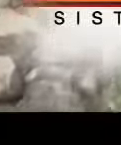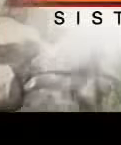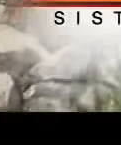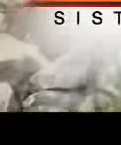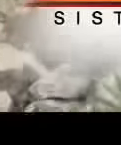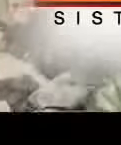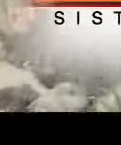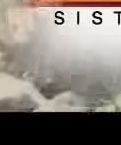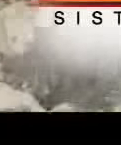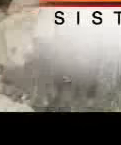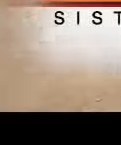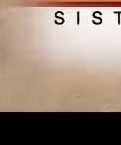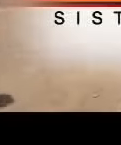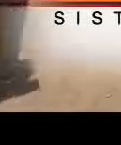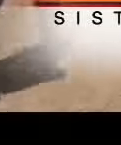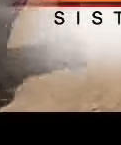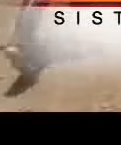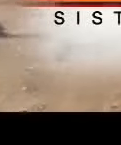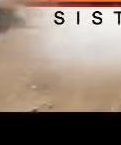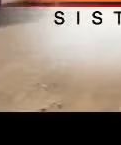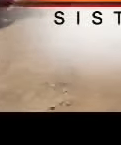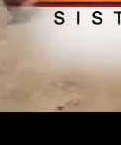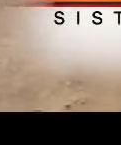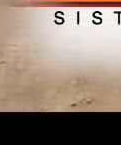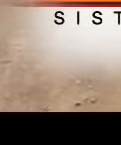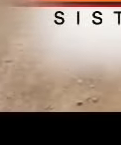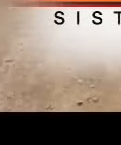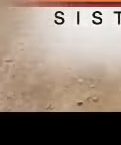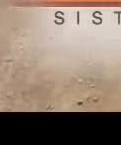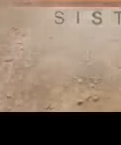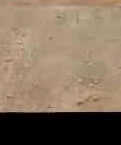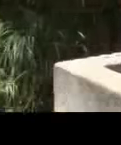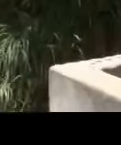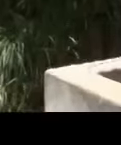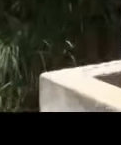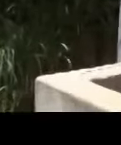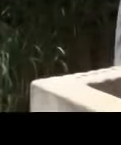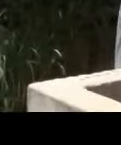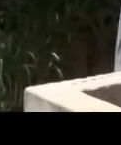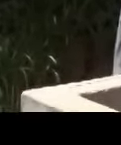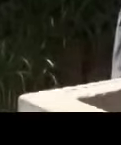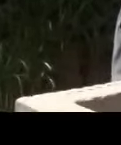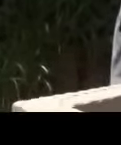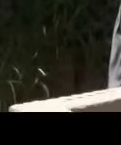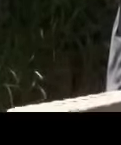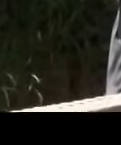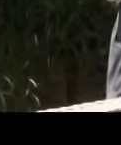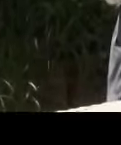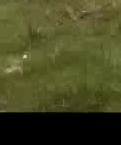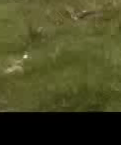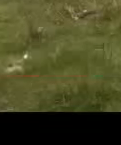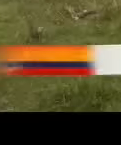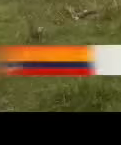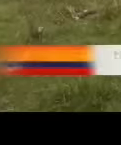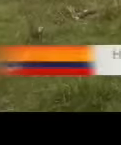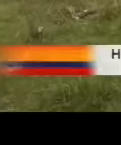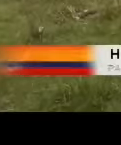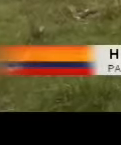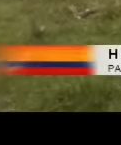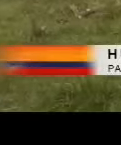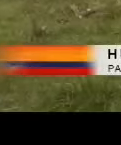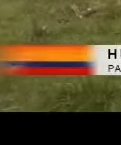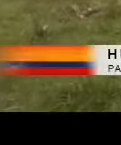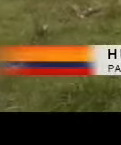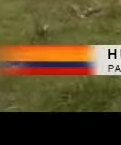Tenemos ahora ya más limpia, agua de calidad, el agua que ya es ya agua limpia,